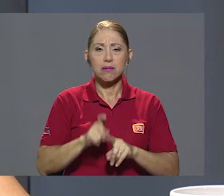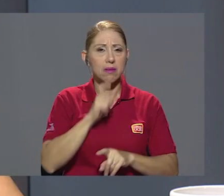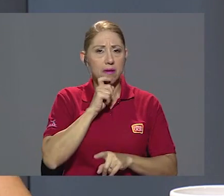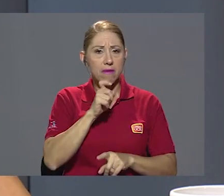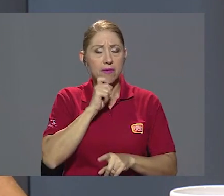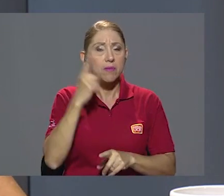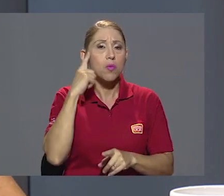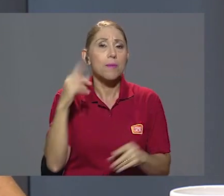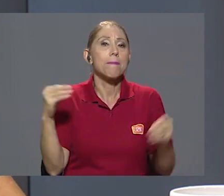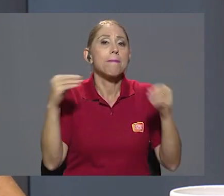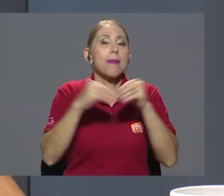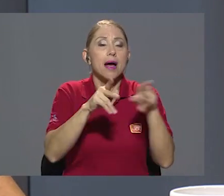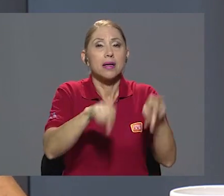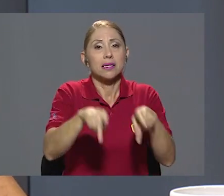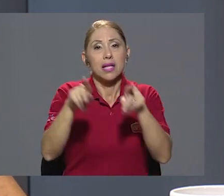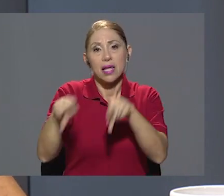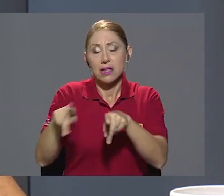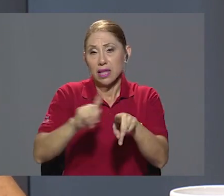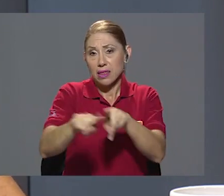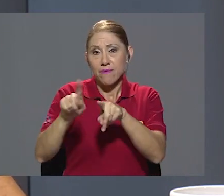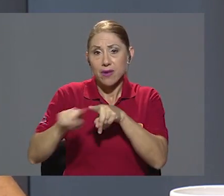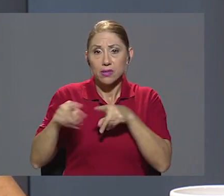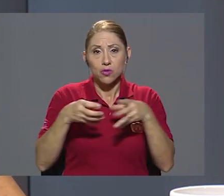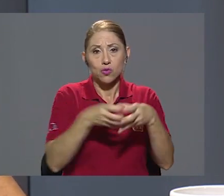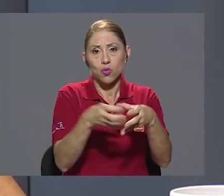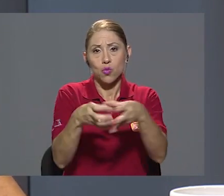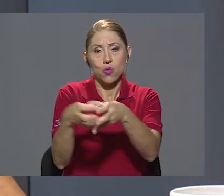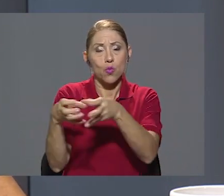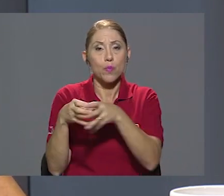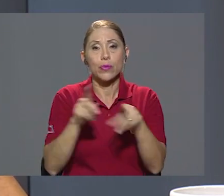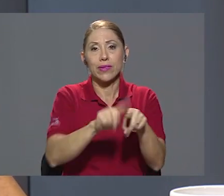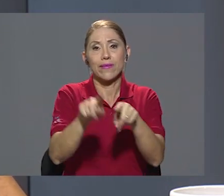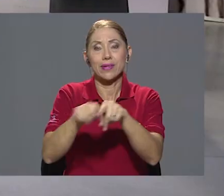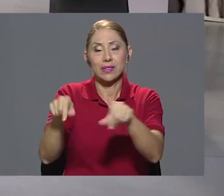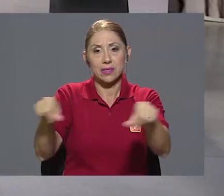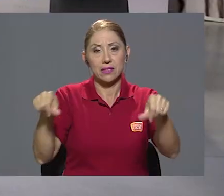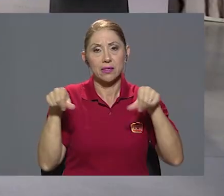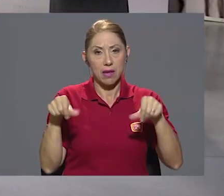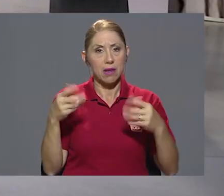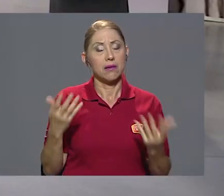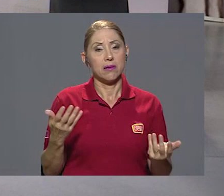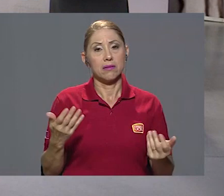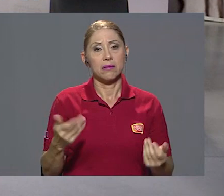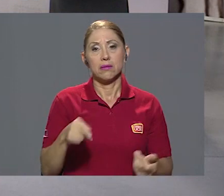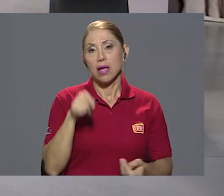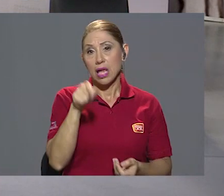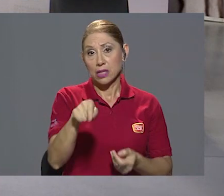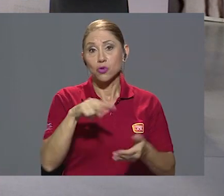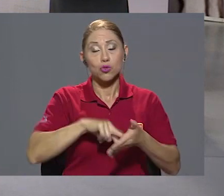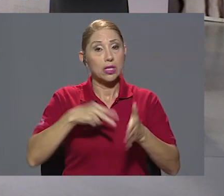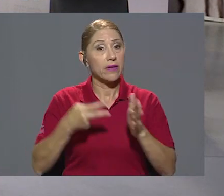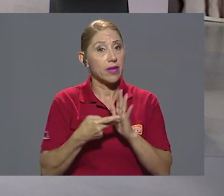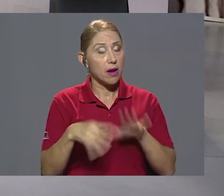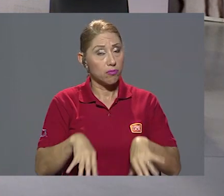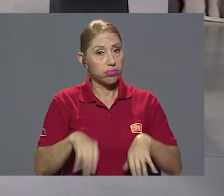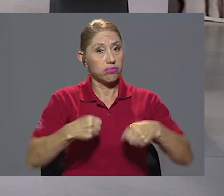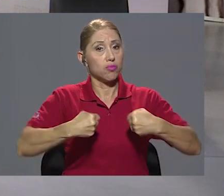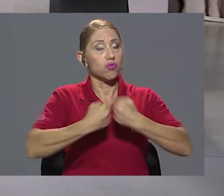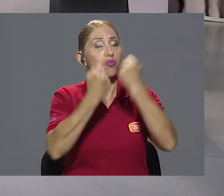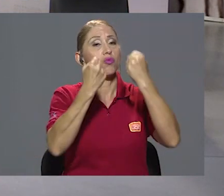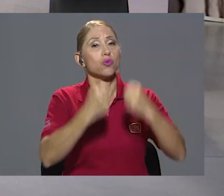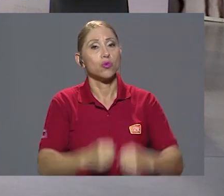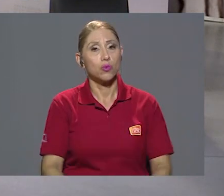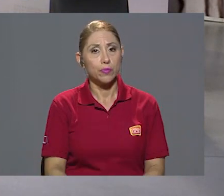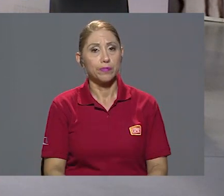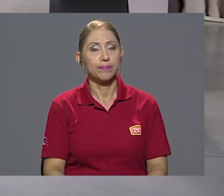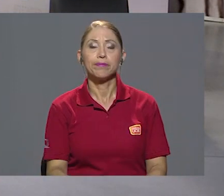diversos sectores y te desarrollas en áreas diferentes. Y eso pues conlleva un gran reto.